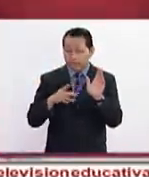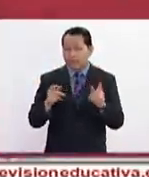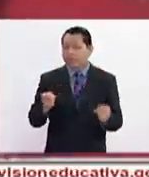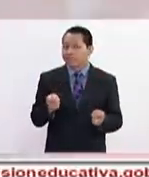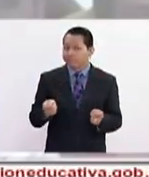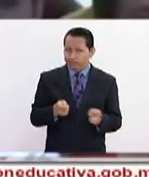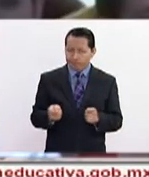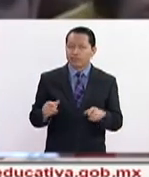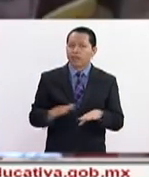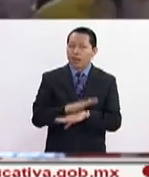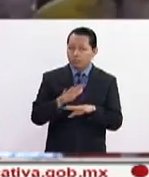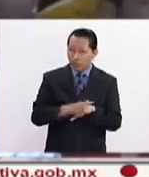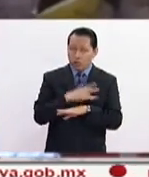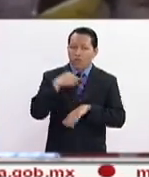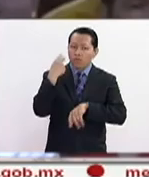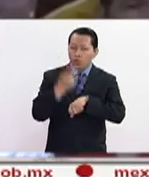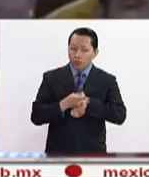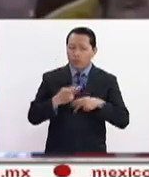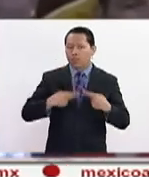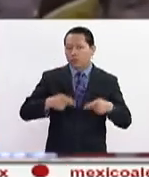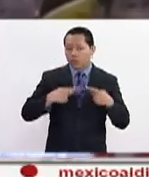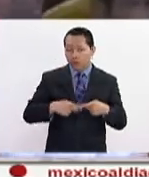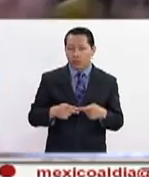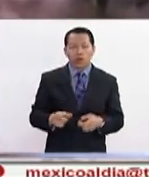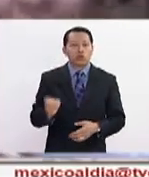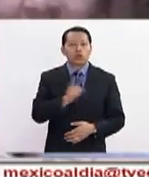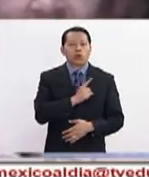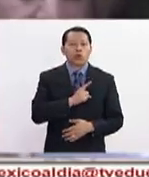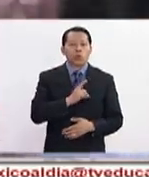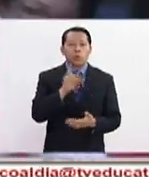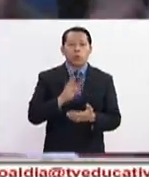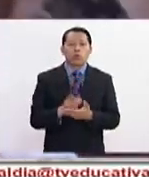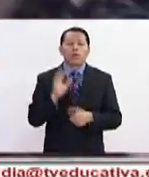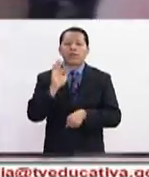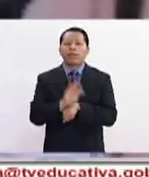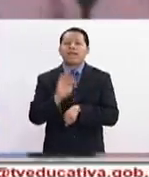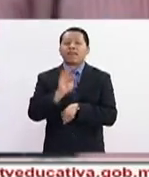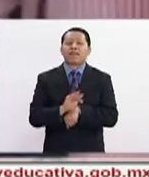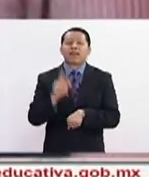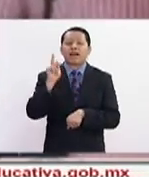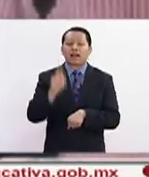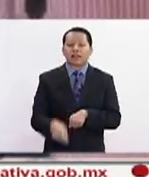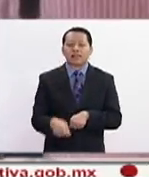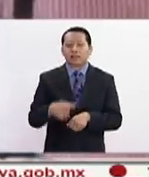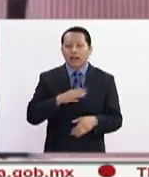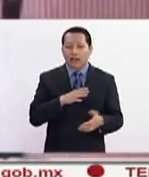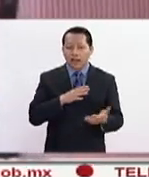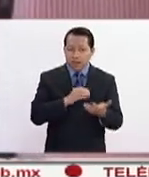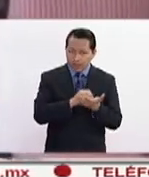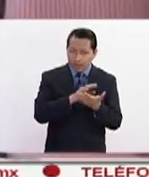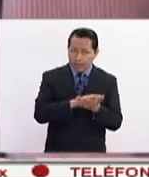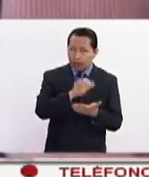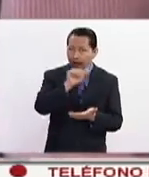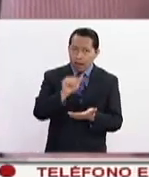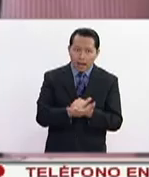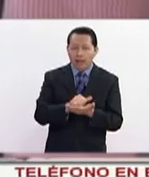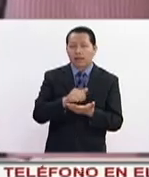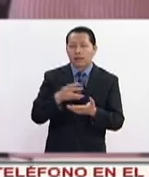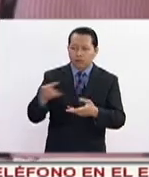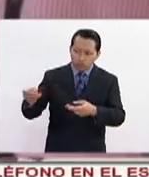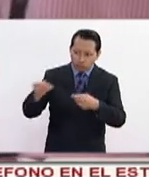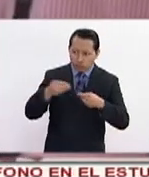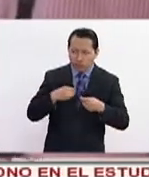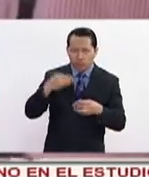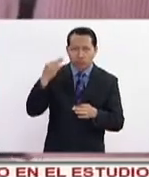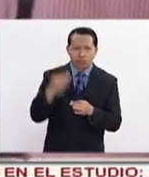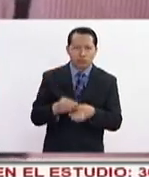voluntad popular. Solamente vamos a defender lo que validan nuestras actas que hemos recibido